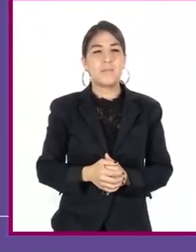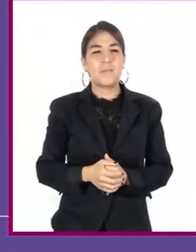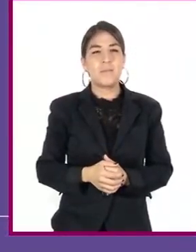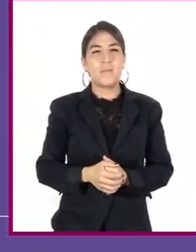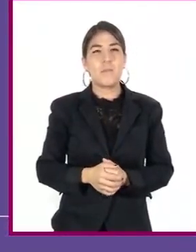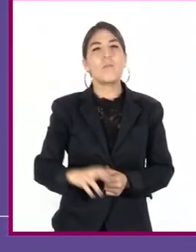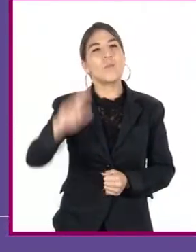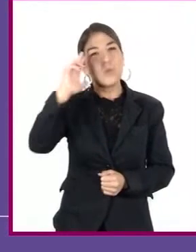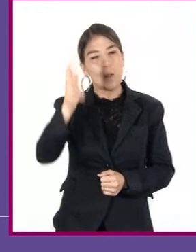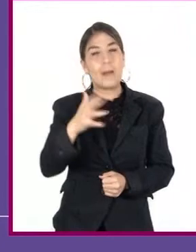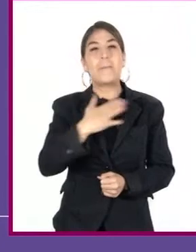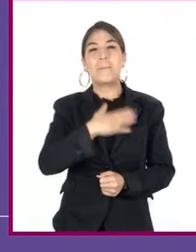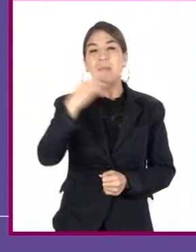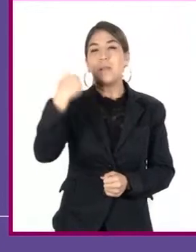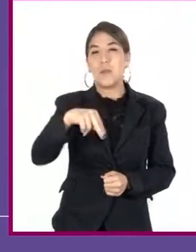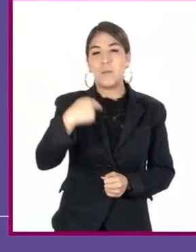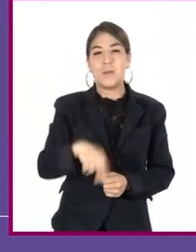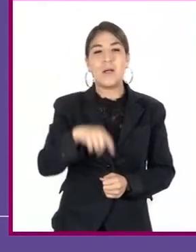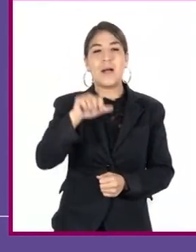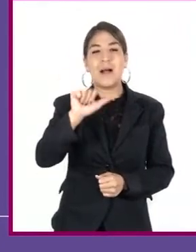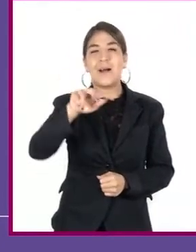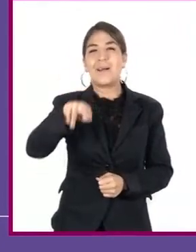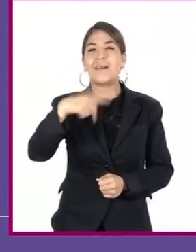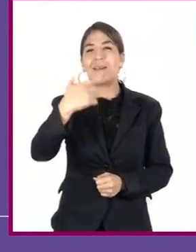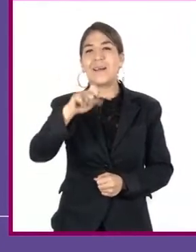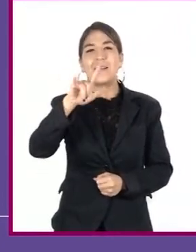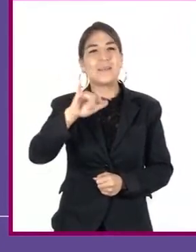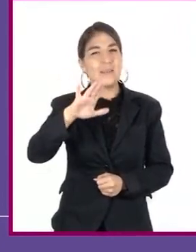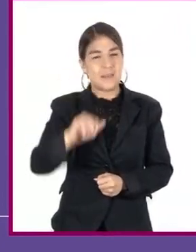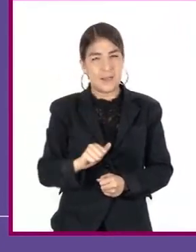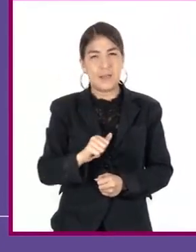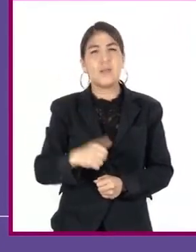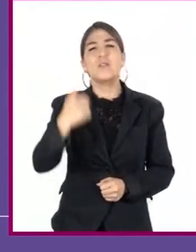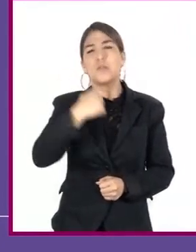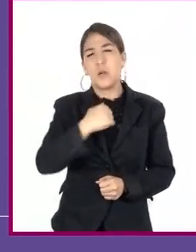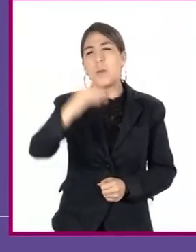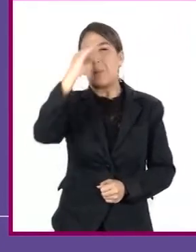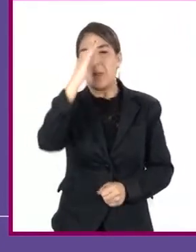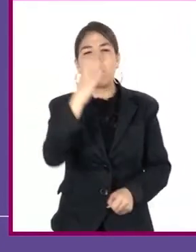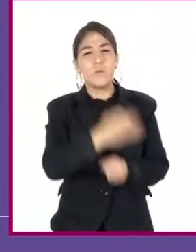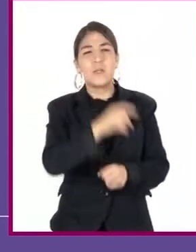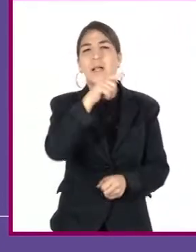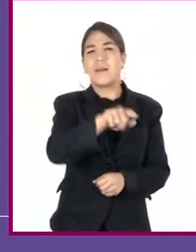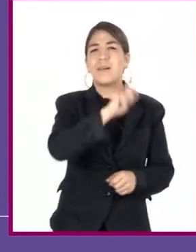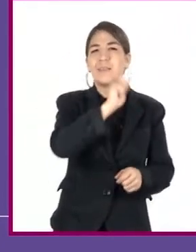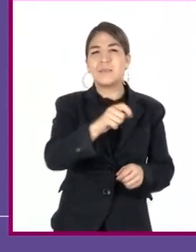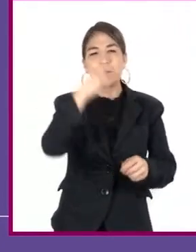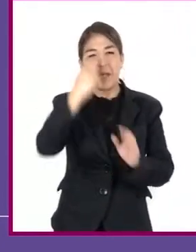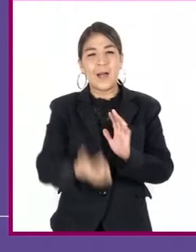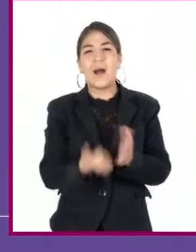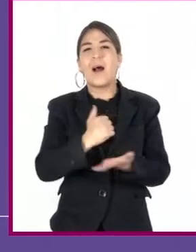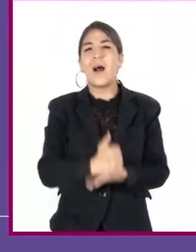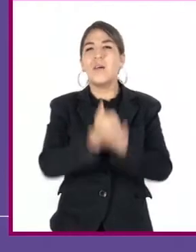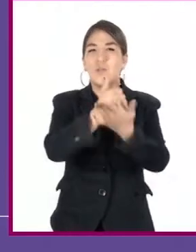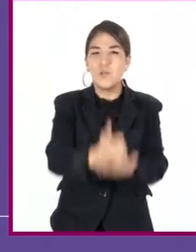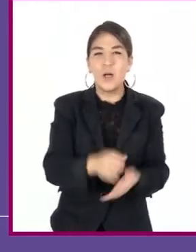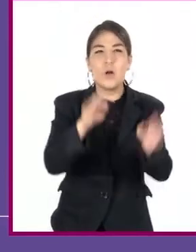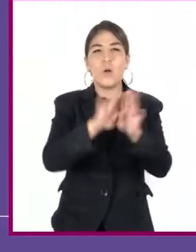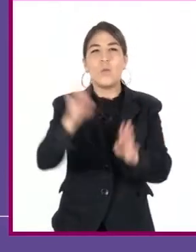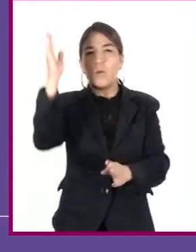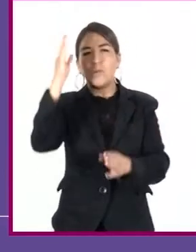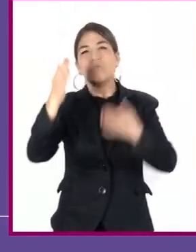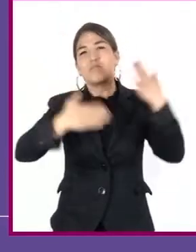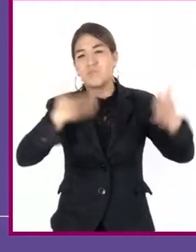Hola, mi nombre es Luz Angélica. Pienso que uno de los instrumentos jurídicos que garantizan una convivencia basada en